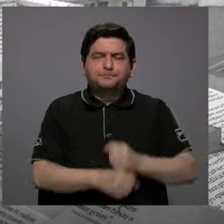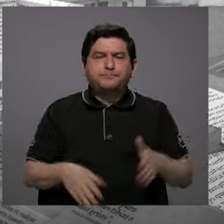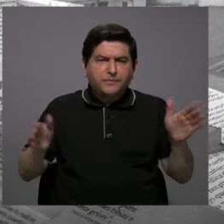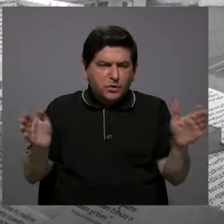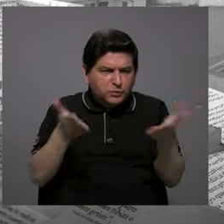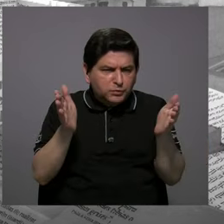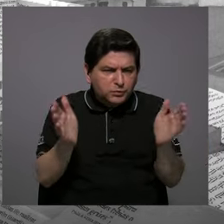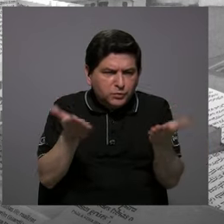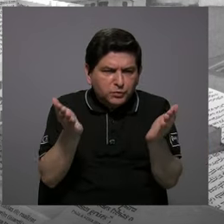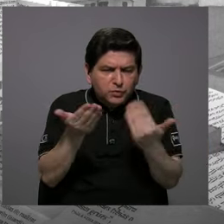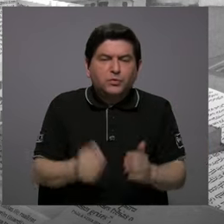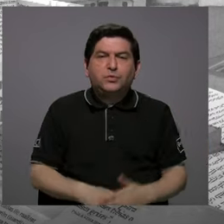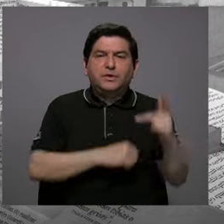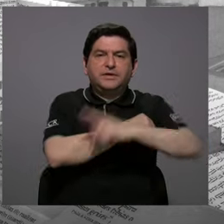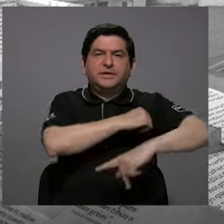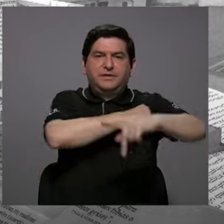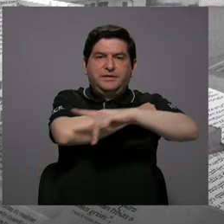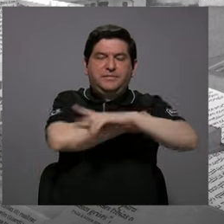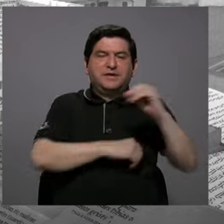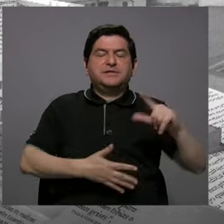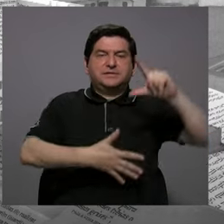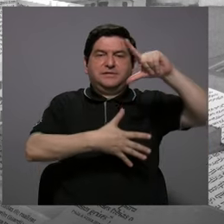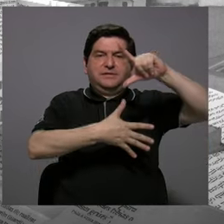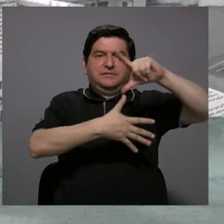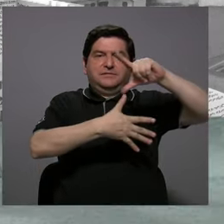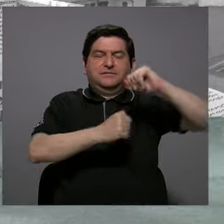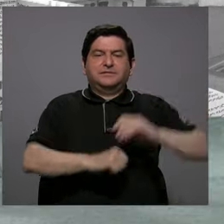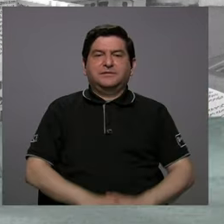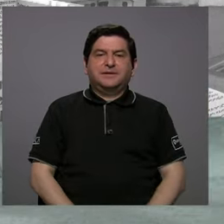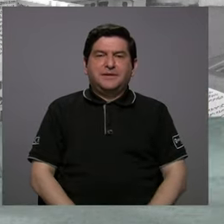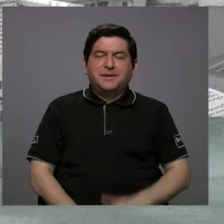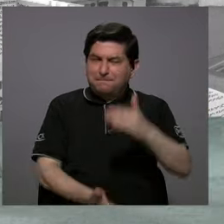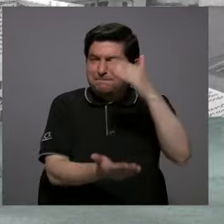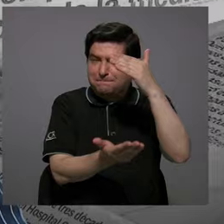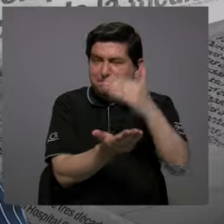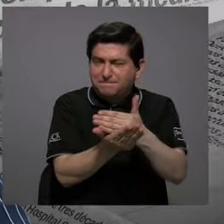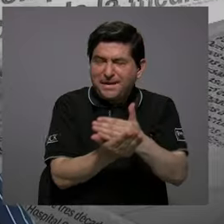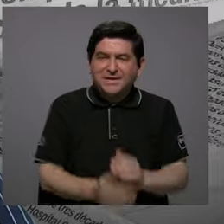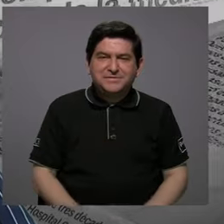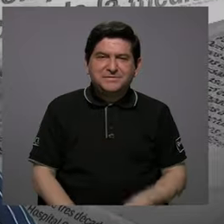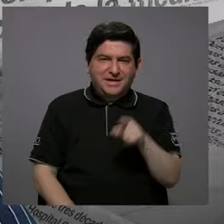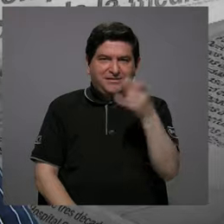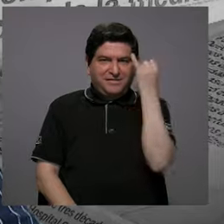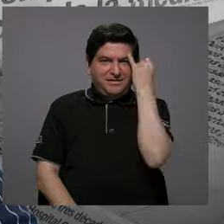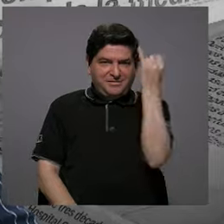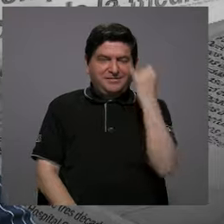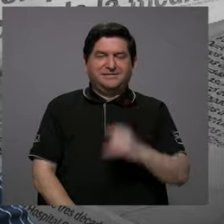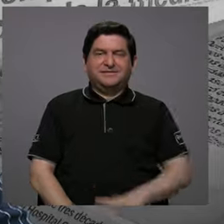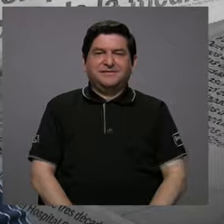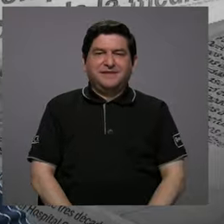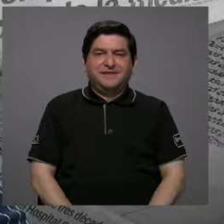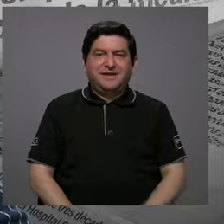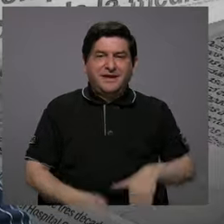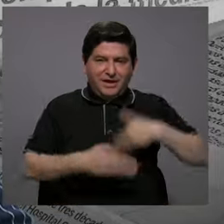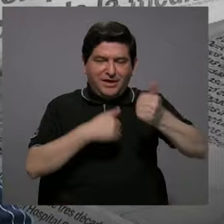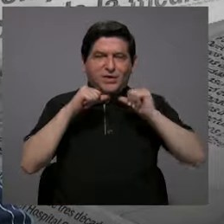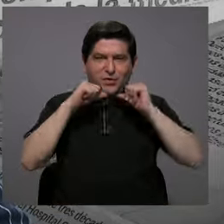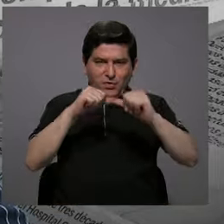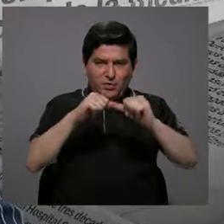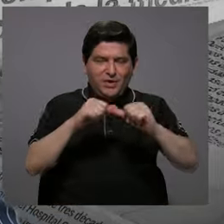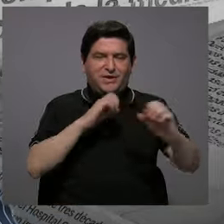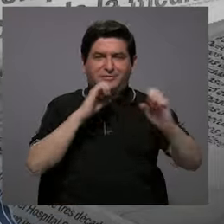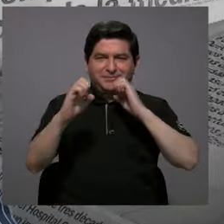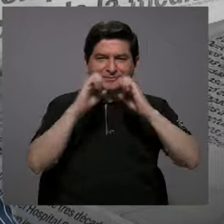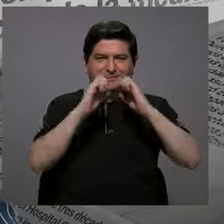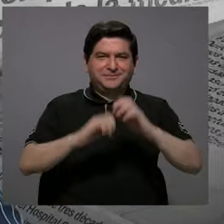fomentando esto a nivel país y nivel latinoamericano vamos a hacer una pausa nos vamos a quedar en ese punto y enseguida continuamos con